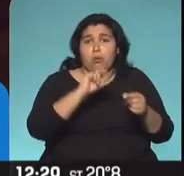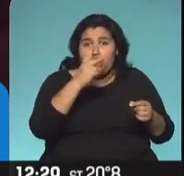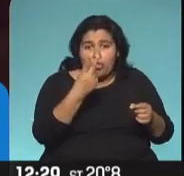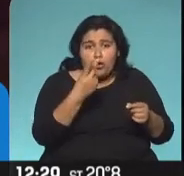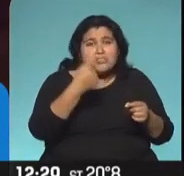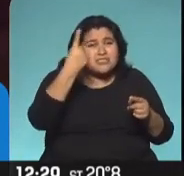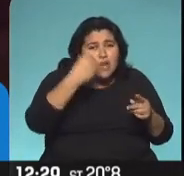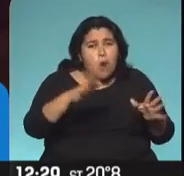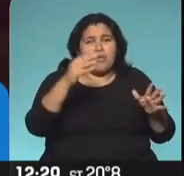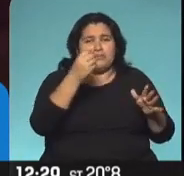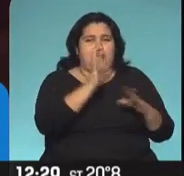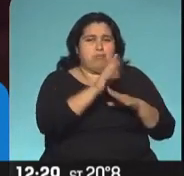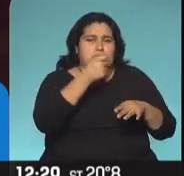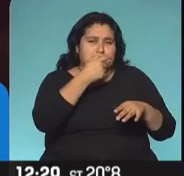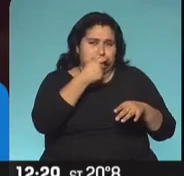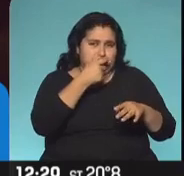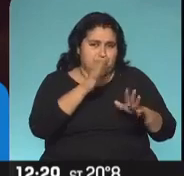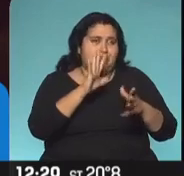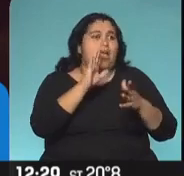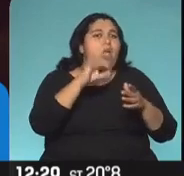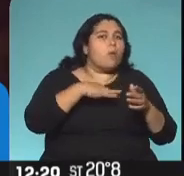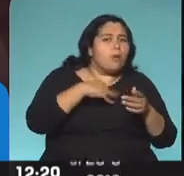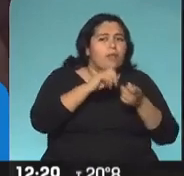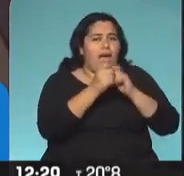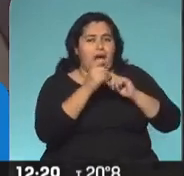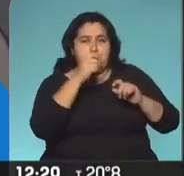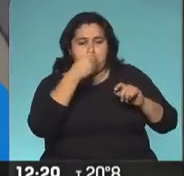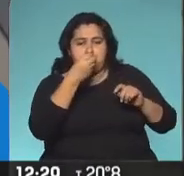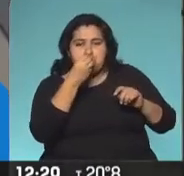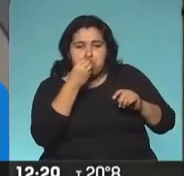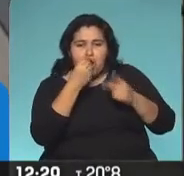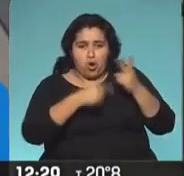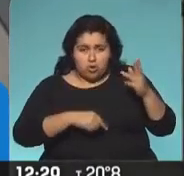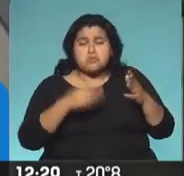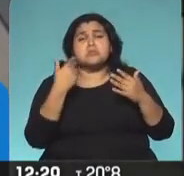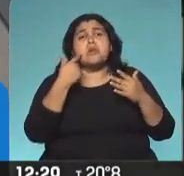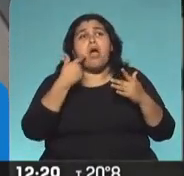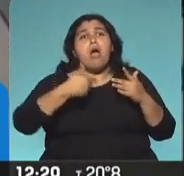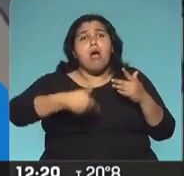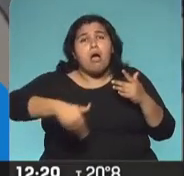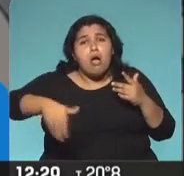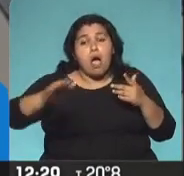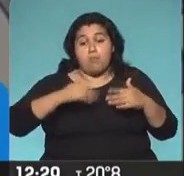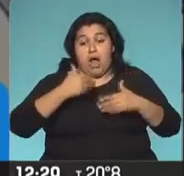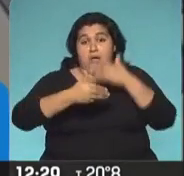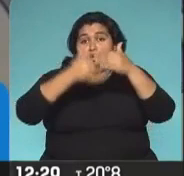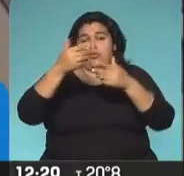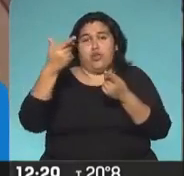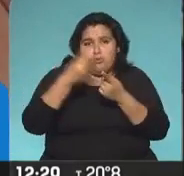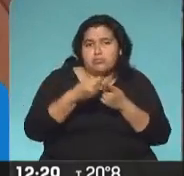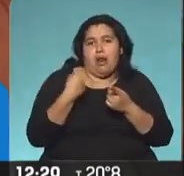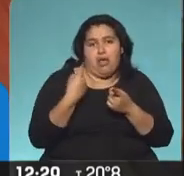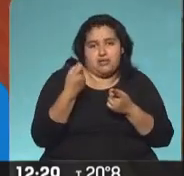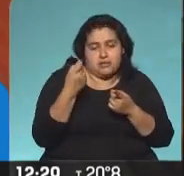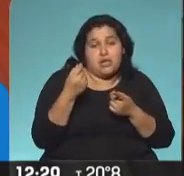fármacos orales además del cambio de estilo de vida por supuesto pueden usar insulina en cualquier momento de la evolución los pacientes con